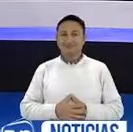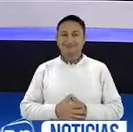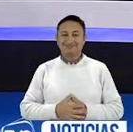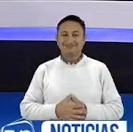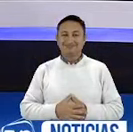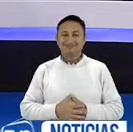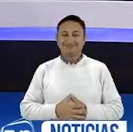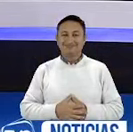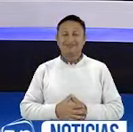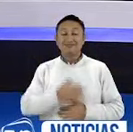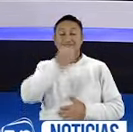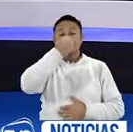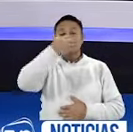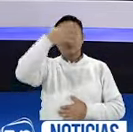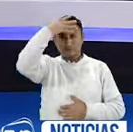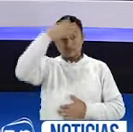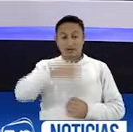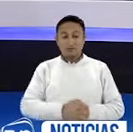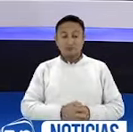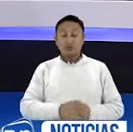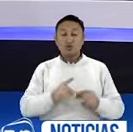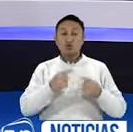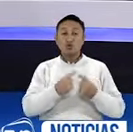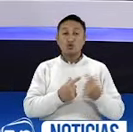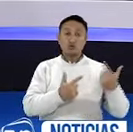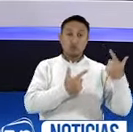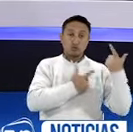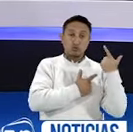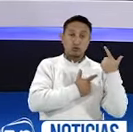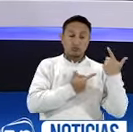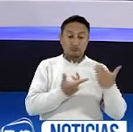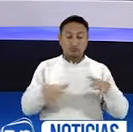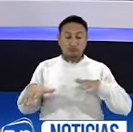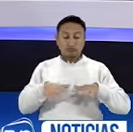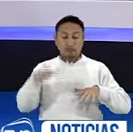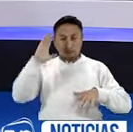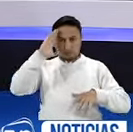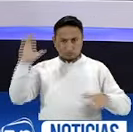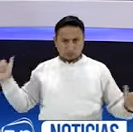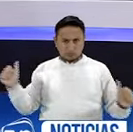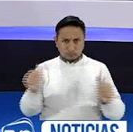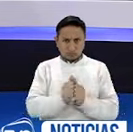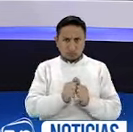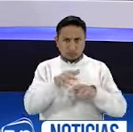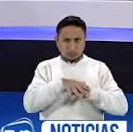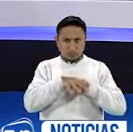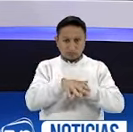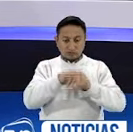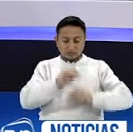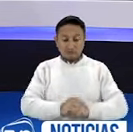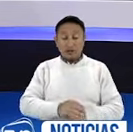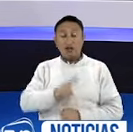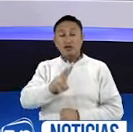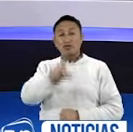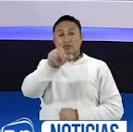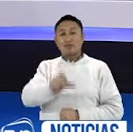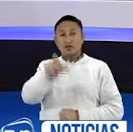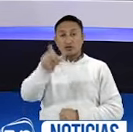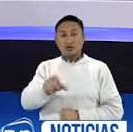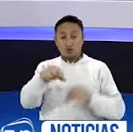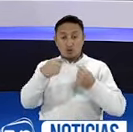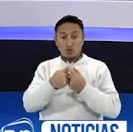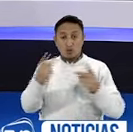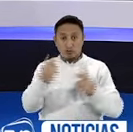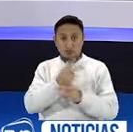En la ciudad de Santo Domingo, elementos de las Fuerzas Armadas, en coordinación con la Policía Nacional, capturaron a 2 presuntos integrantes de un